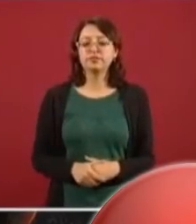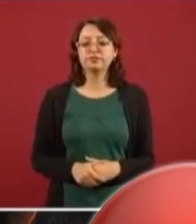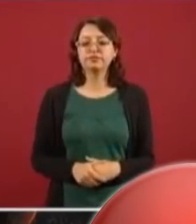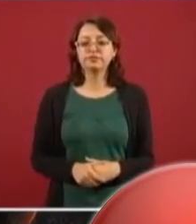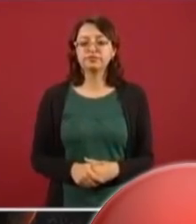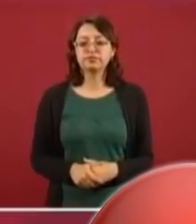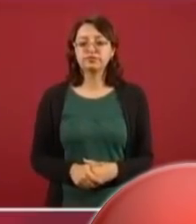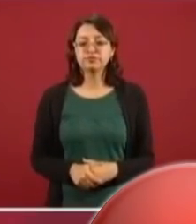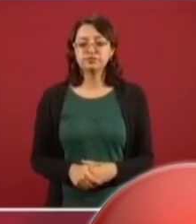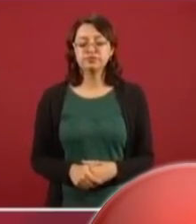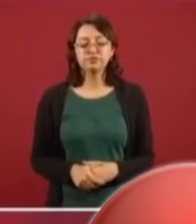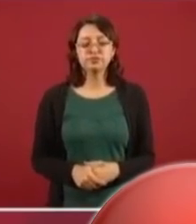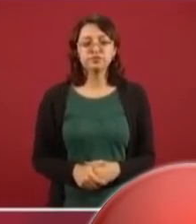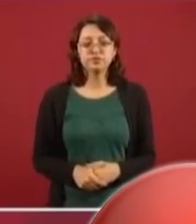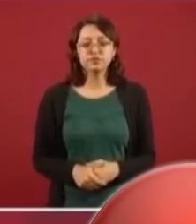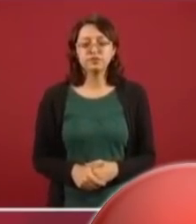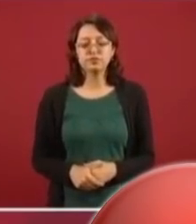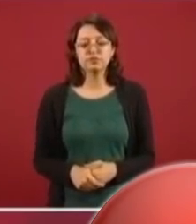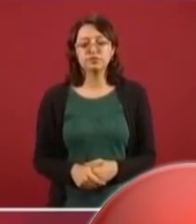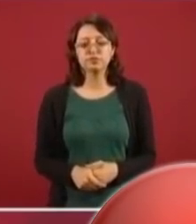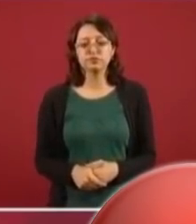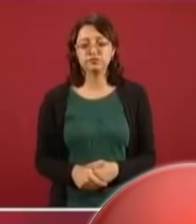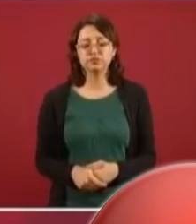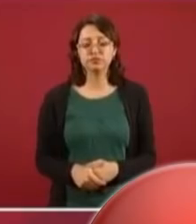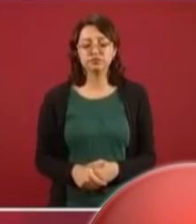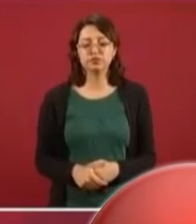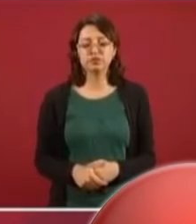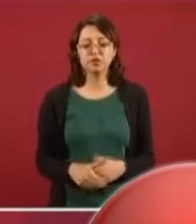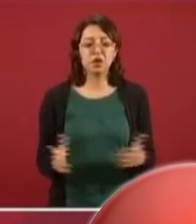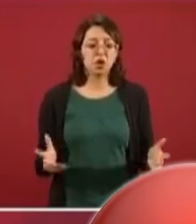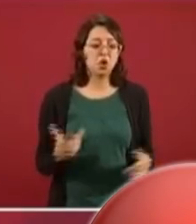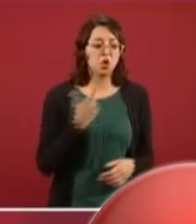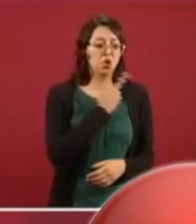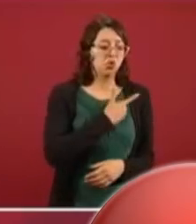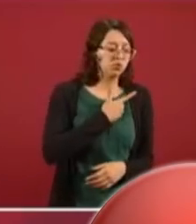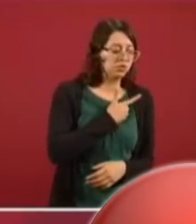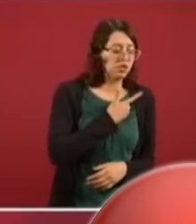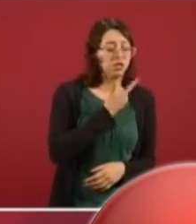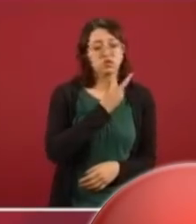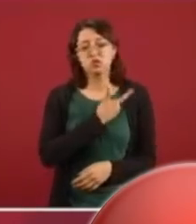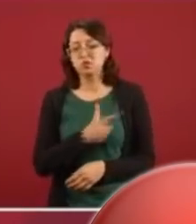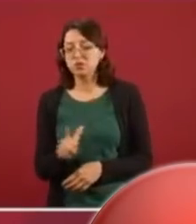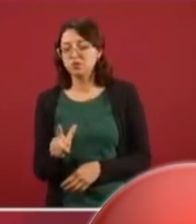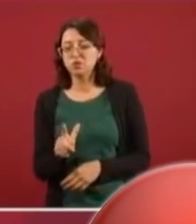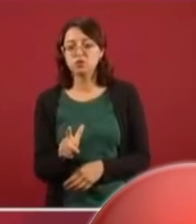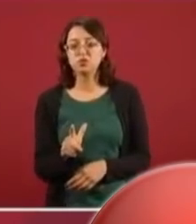Independientemente si nos gusta o no nos gusta,